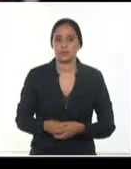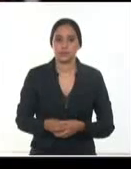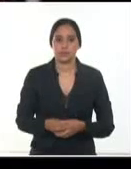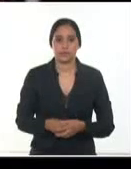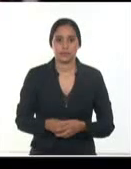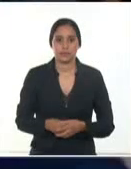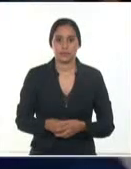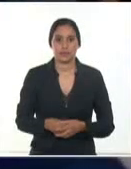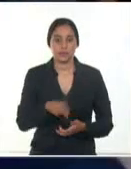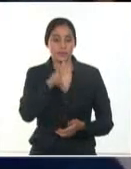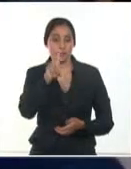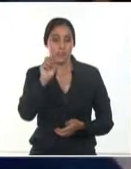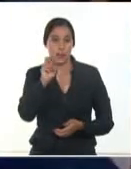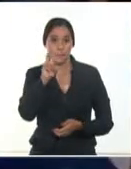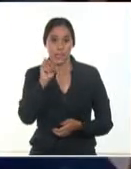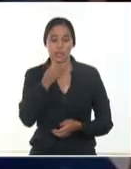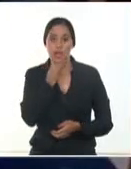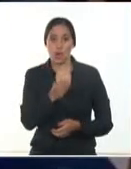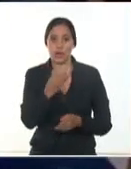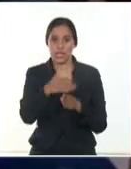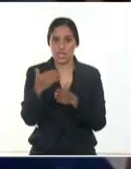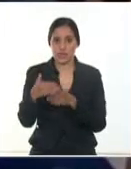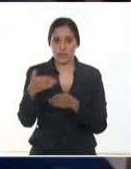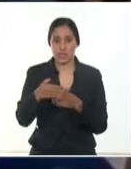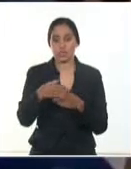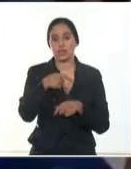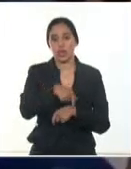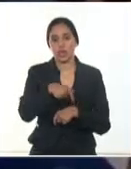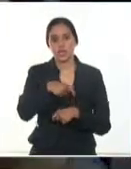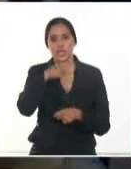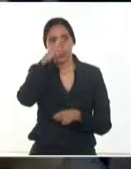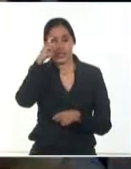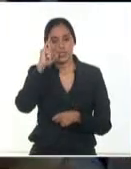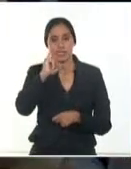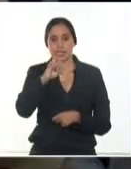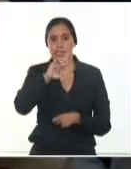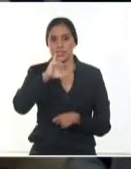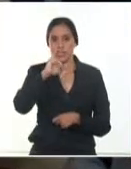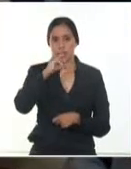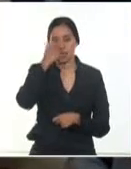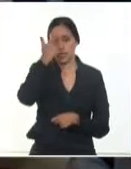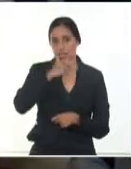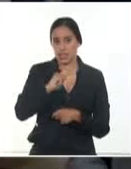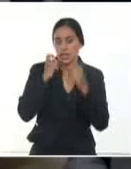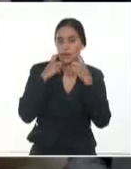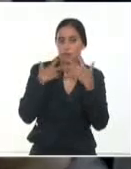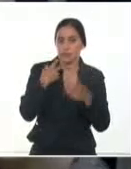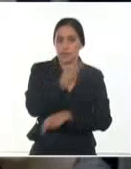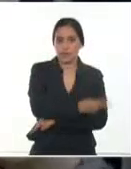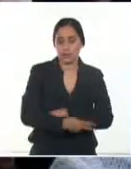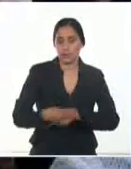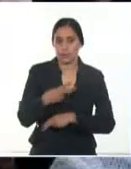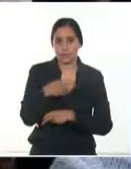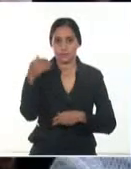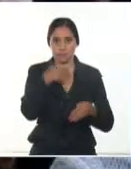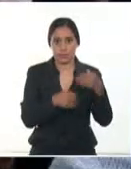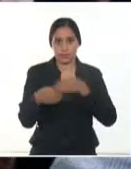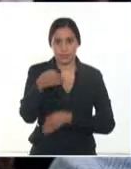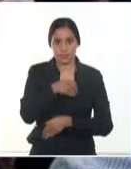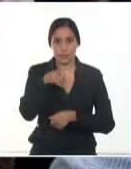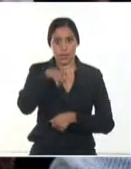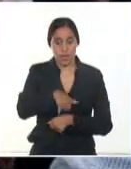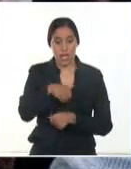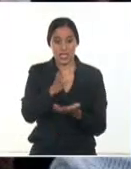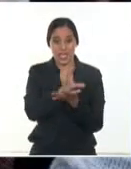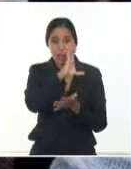20 jóvenes de las diferentes provincias sirias manifestaron su gratitud a la isla por ofrecerles